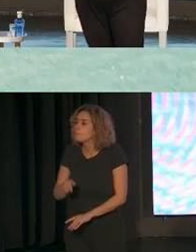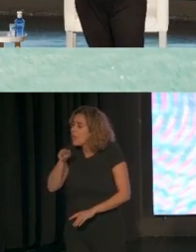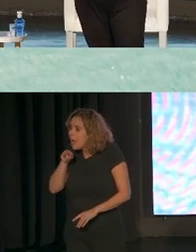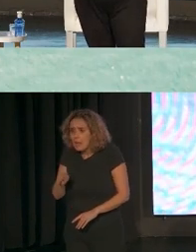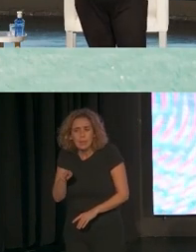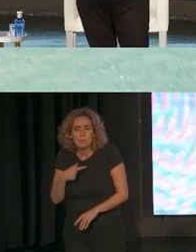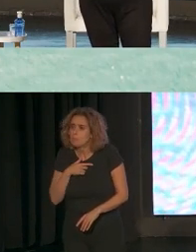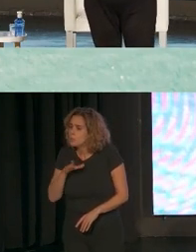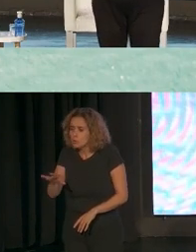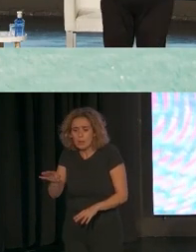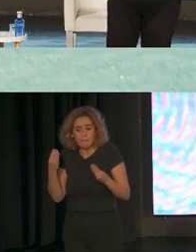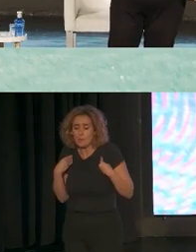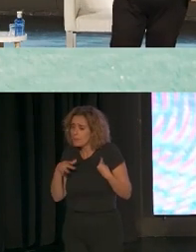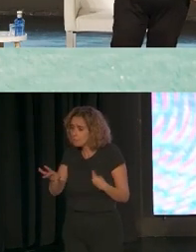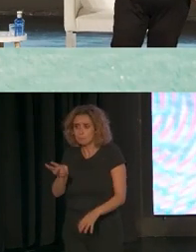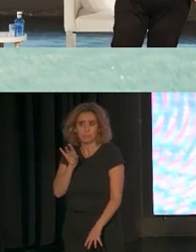yo he elegido